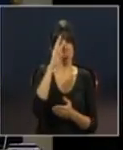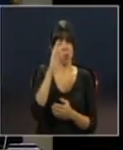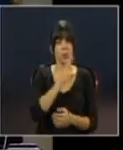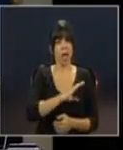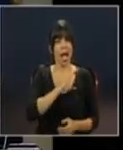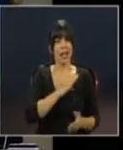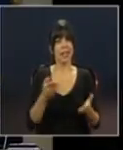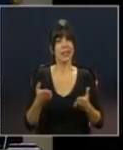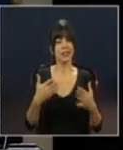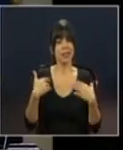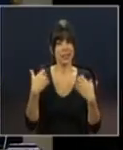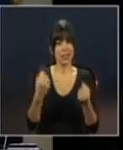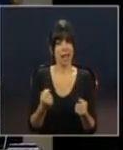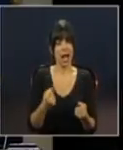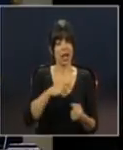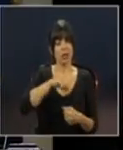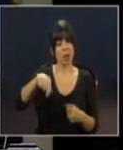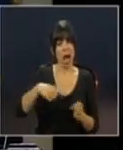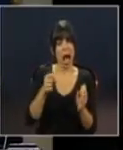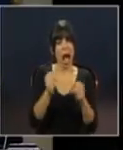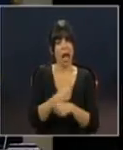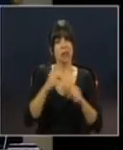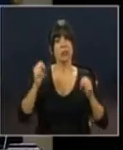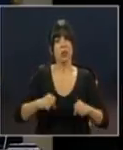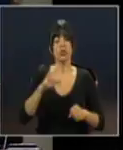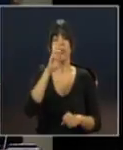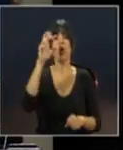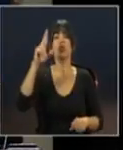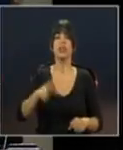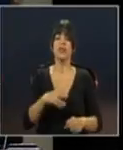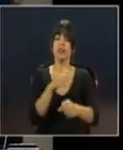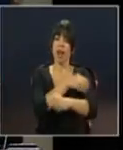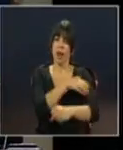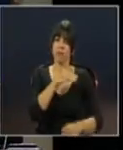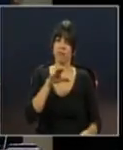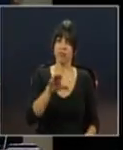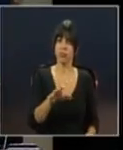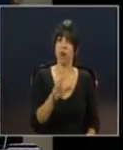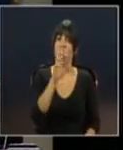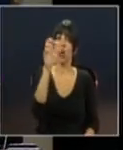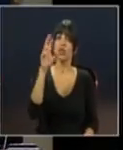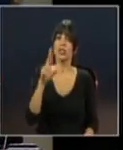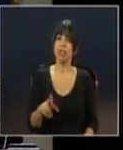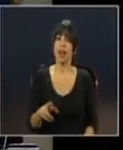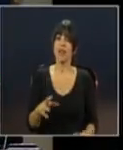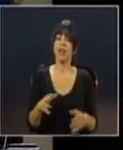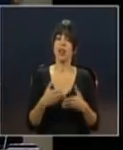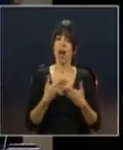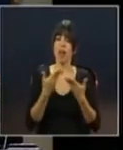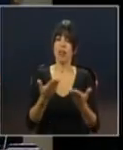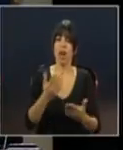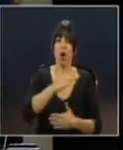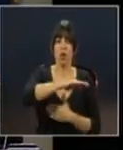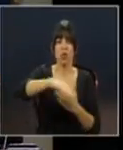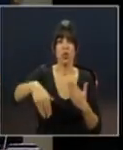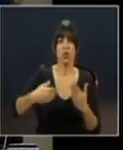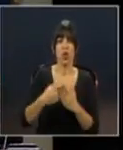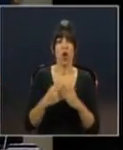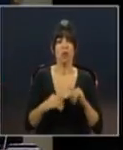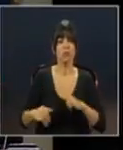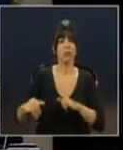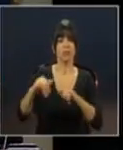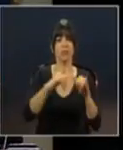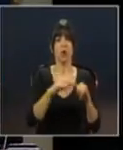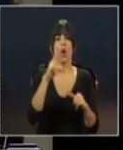salud. Hagamos posible una Costa Rica fortalecida, una Costa Rica que nos cobije a todas y a todos sin reparar